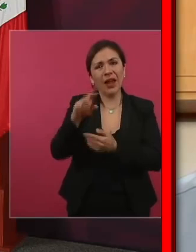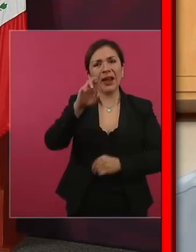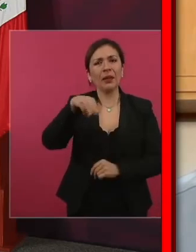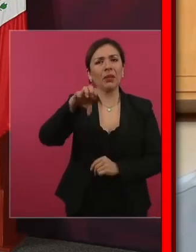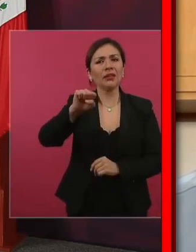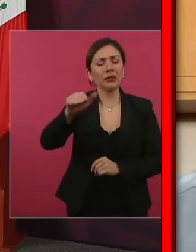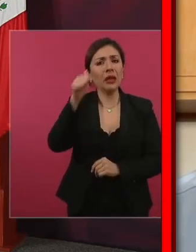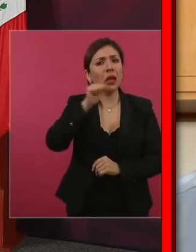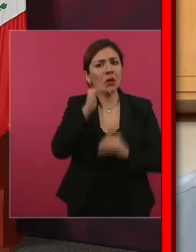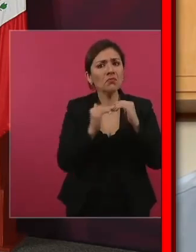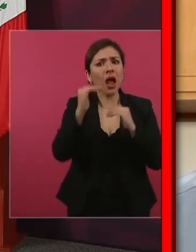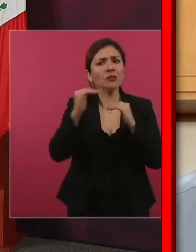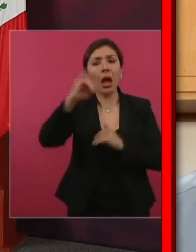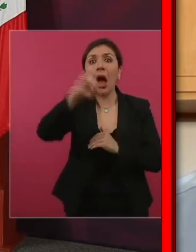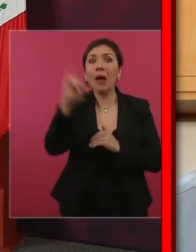disminución